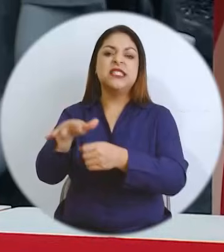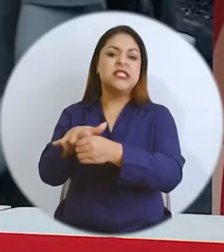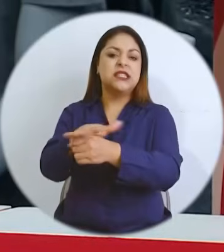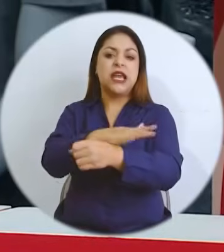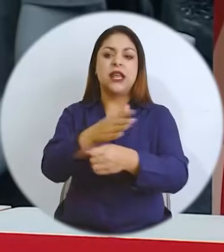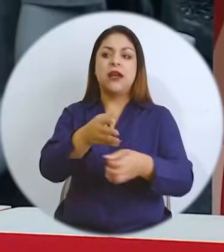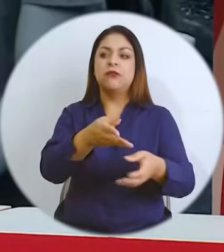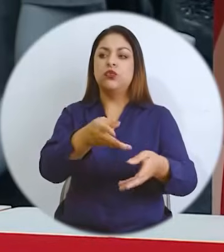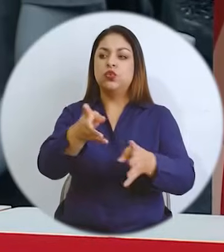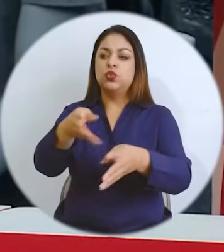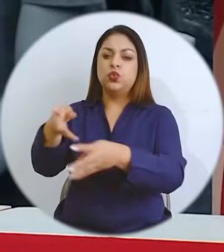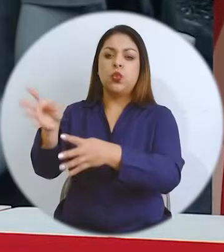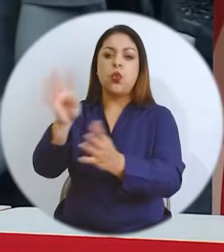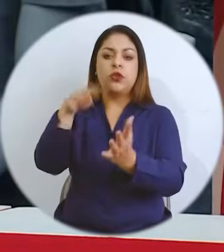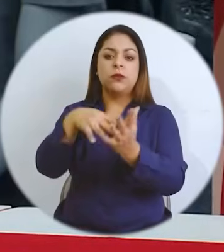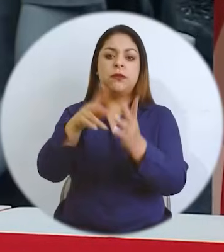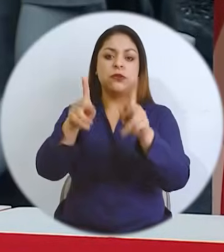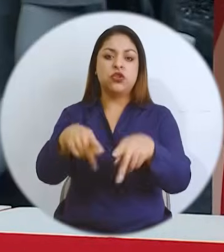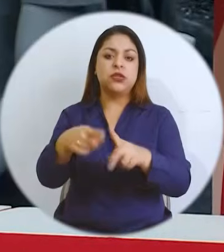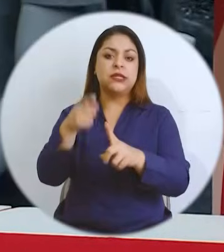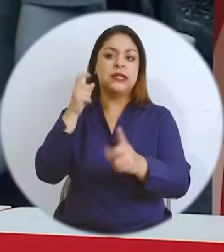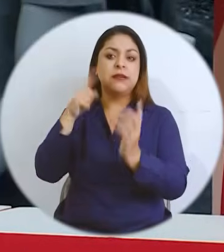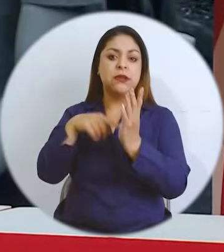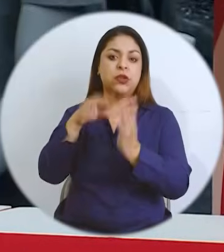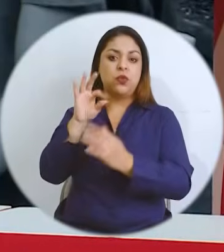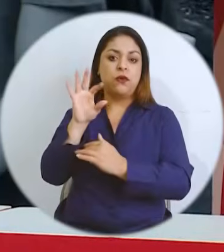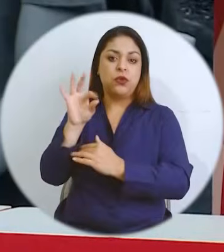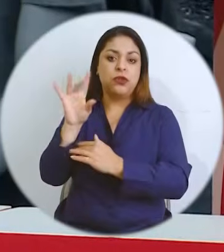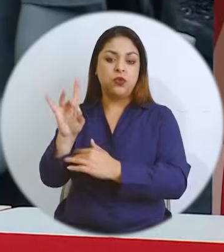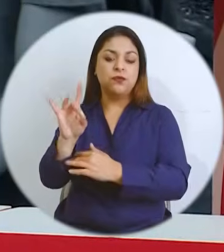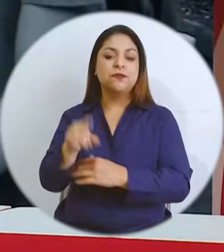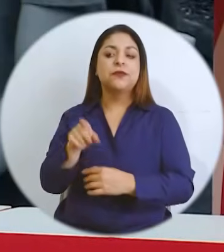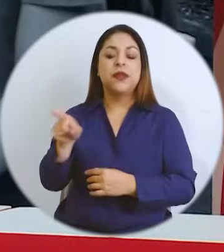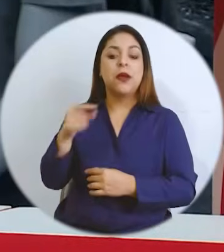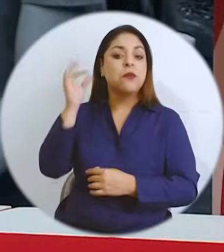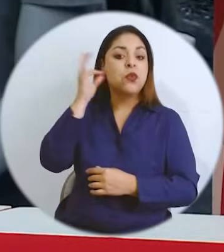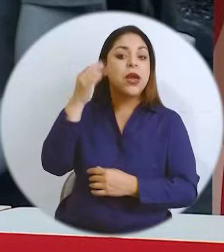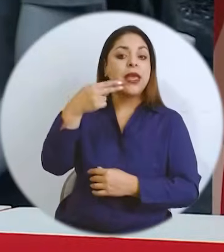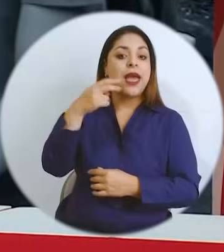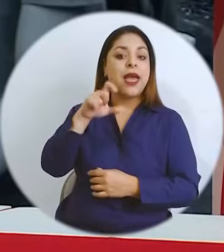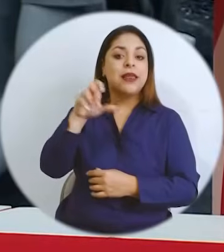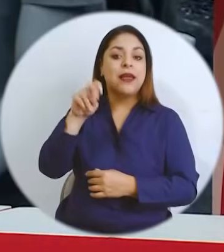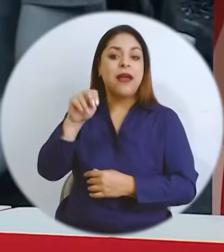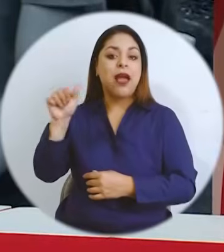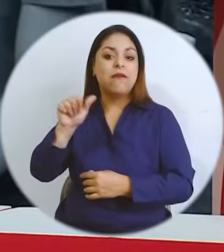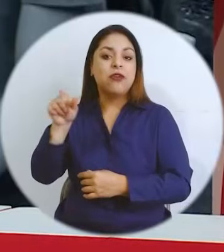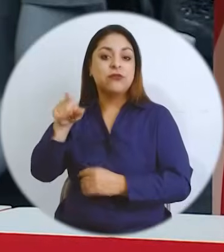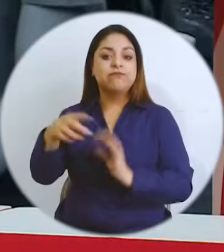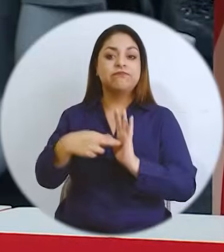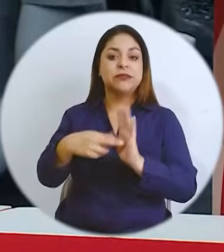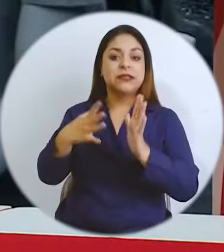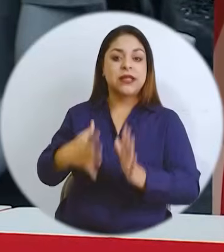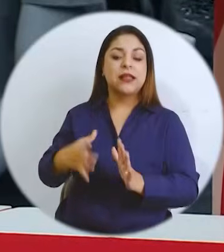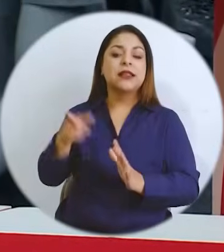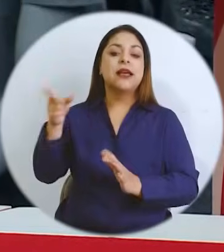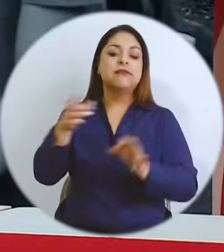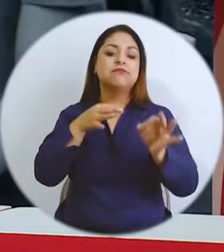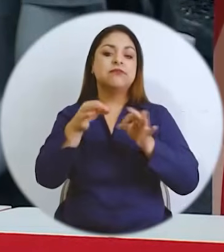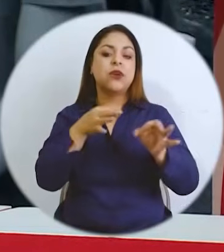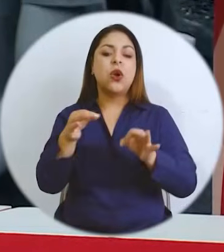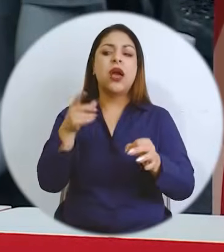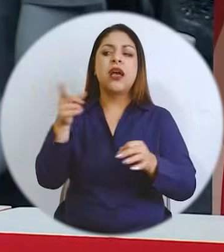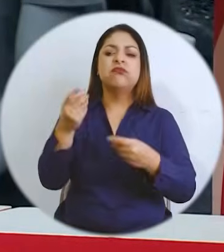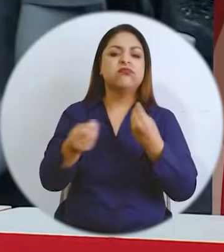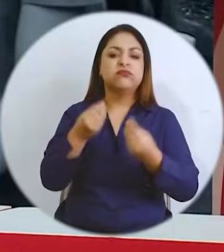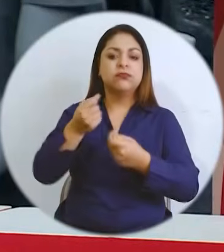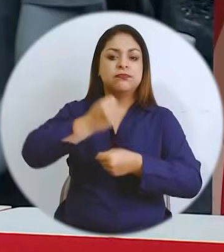desde 1998. Helen Alfaro, representante de esta asada, nos explicó cómo se han comprometido y las labores que